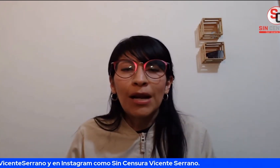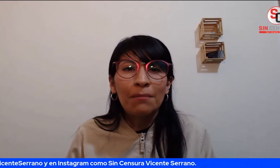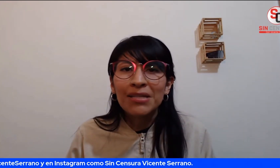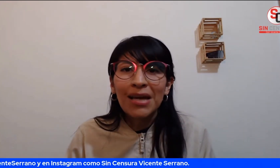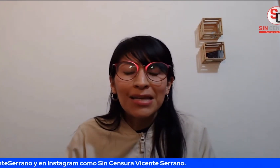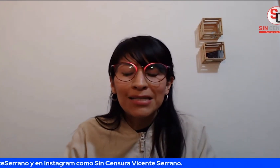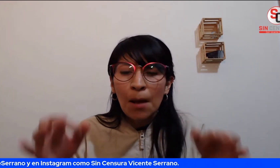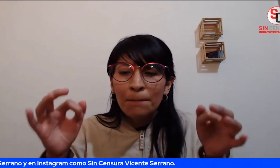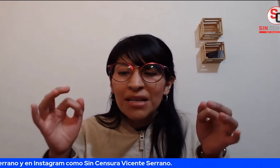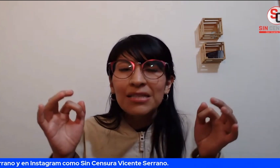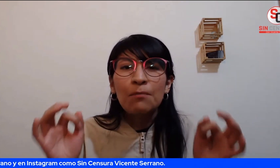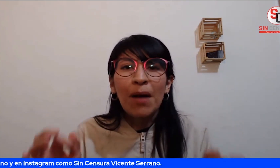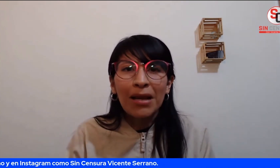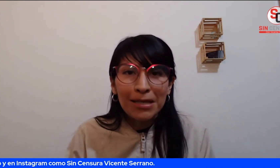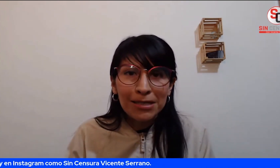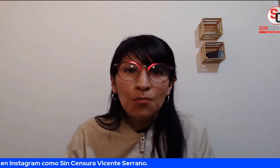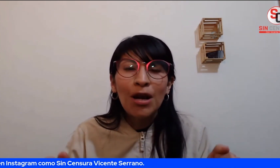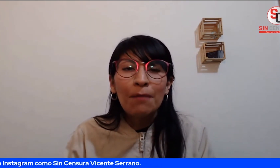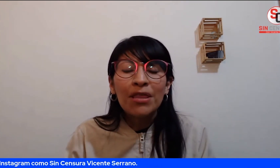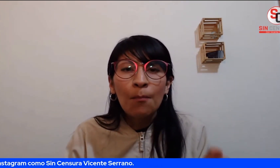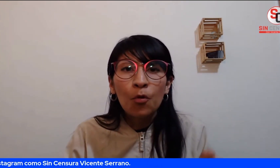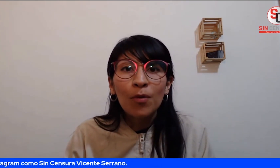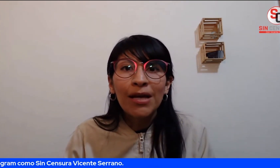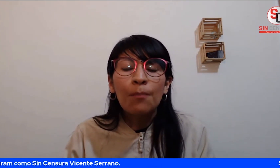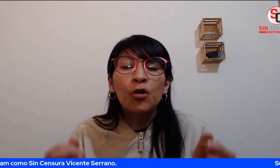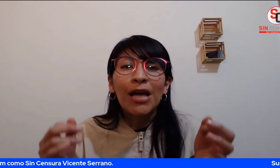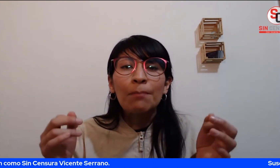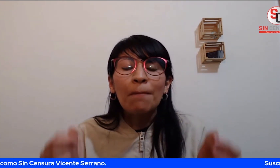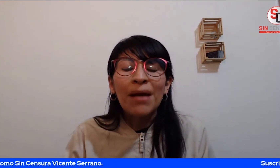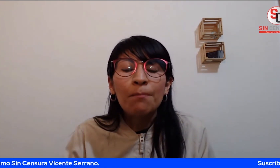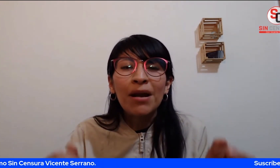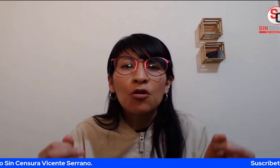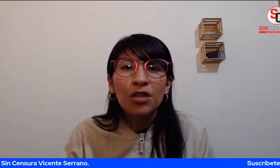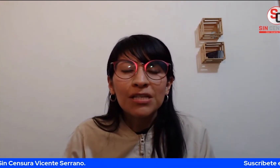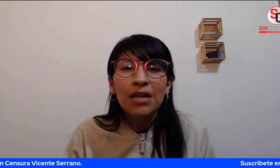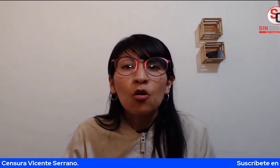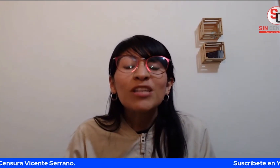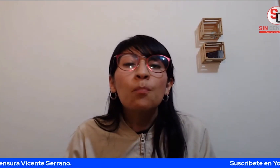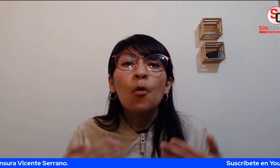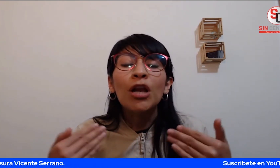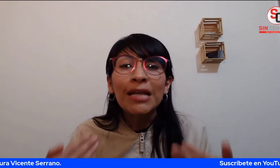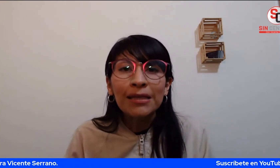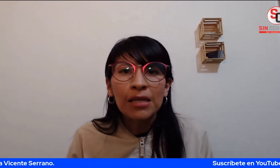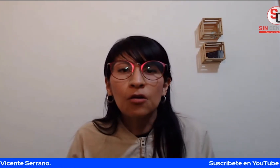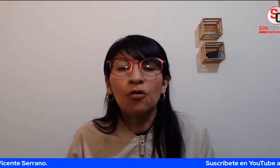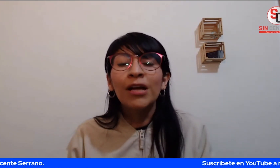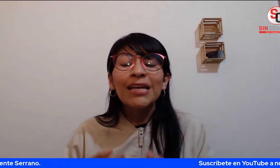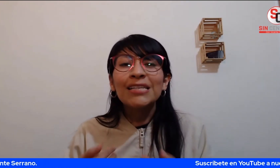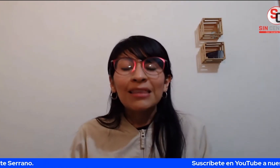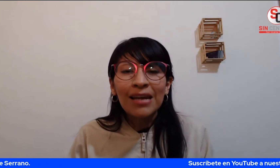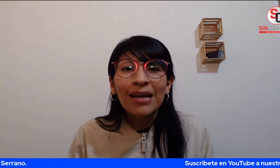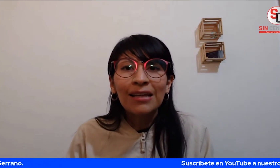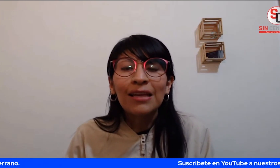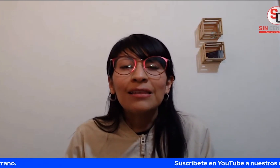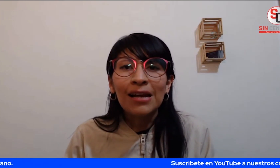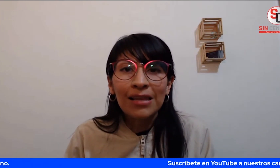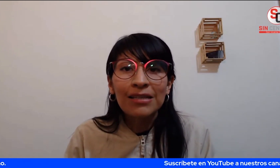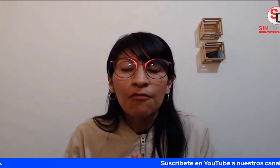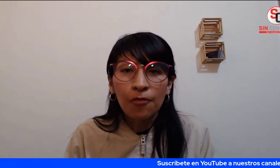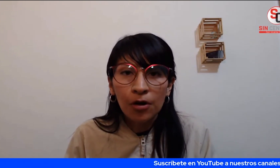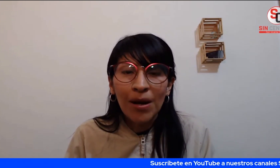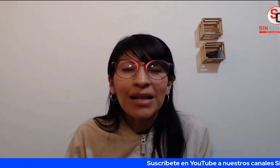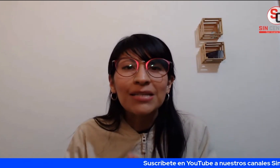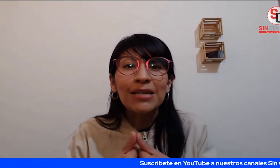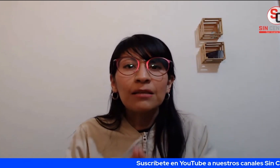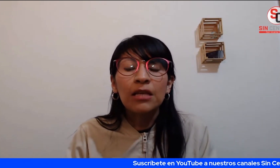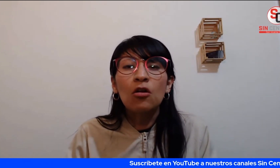ahora sobre la mesa y es principalísimo en la vida pública porque el papel periodístico es político y se tiene que entender de